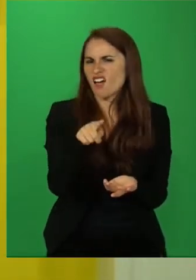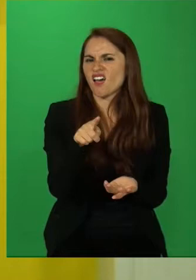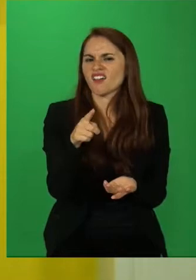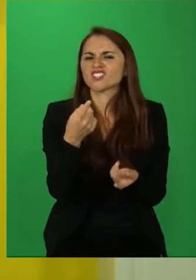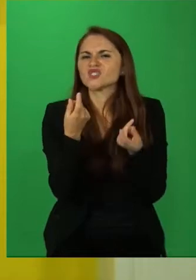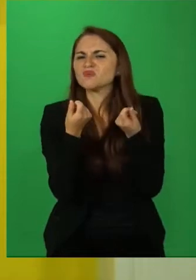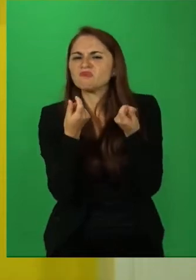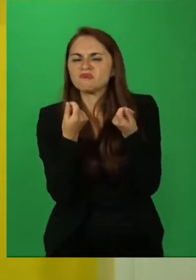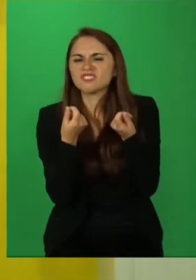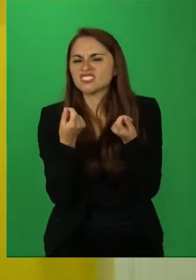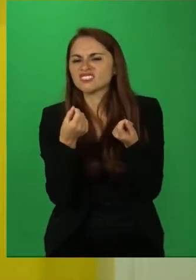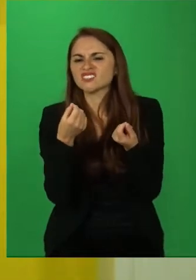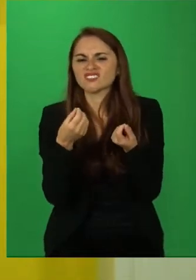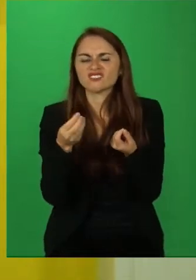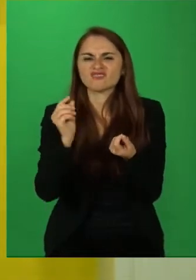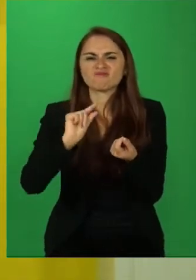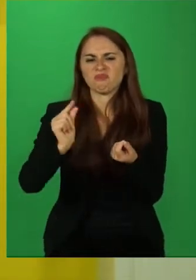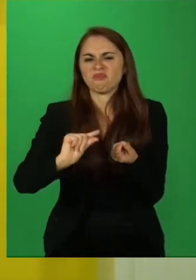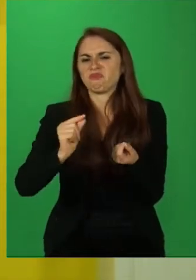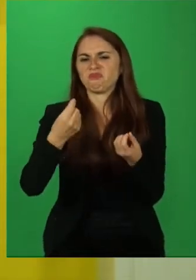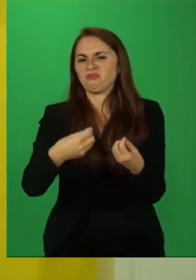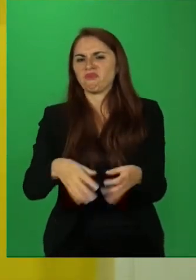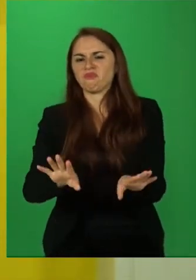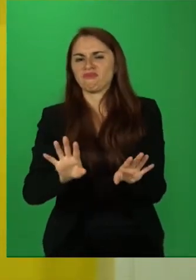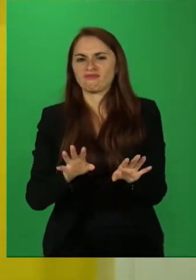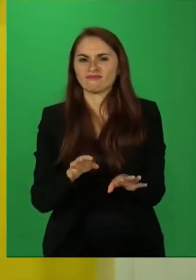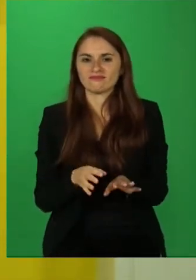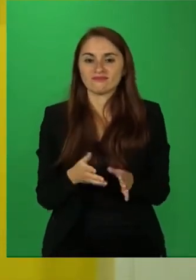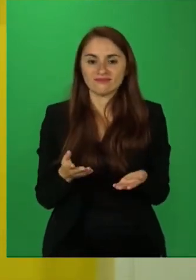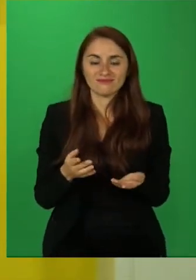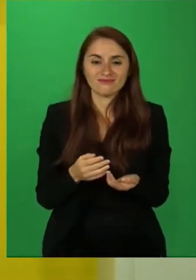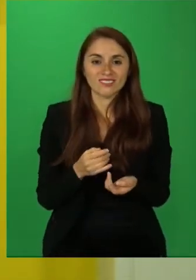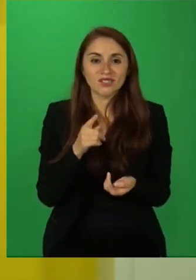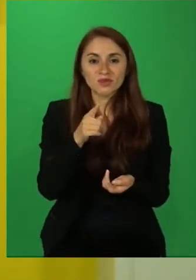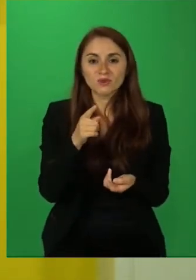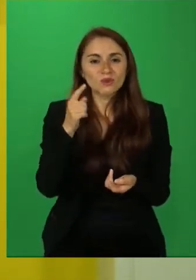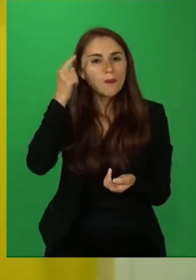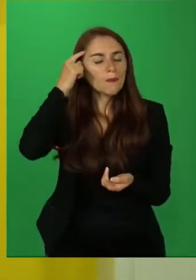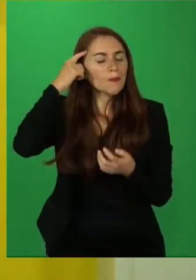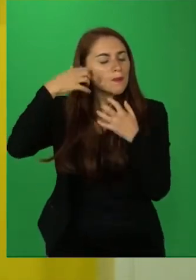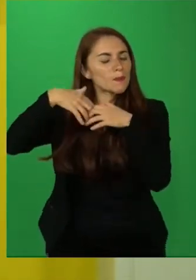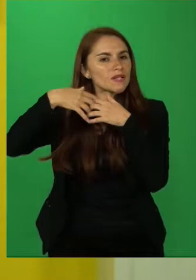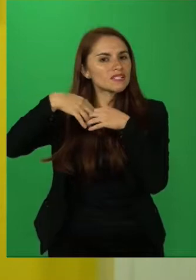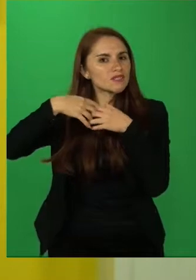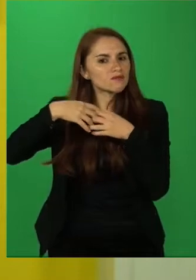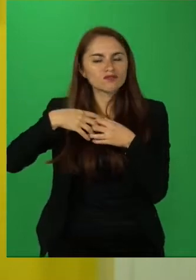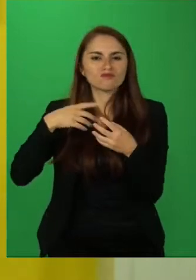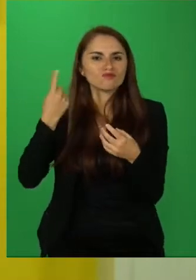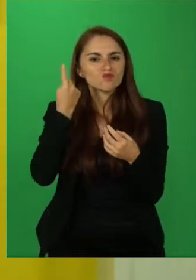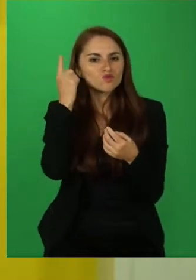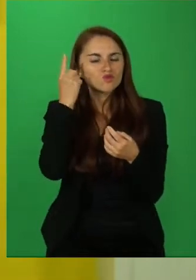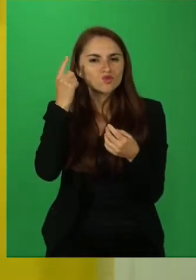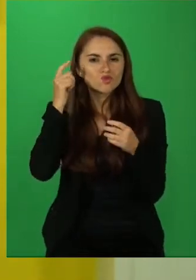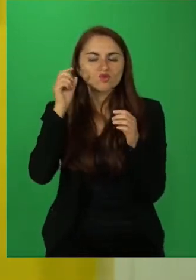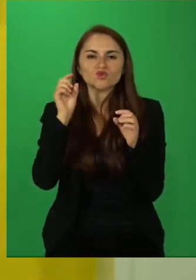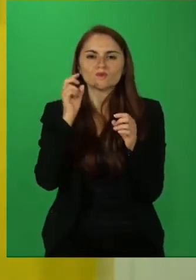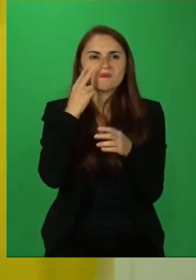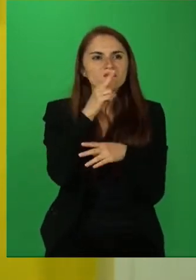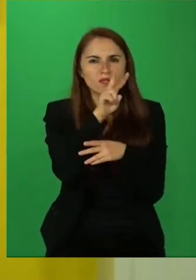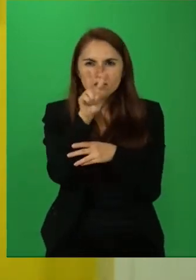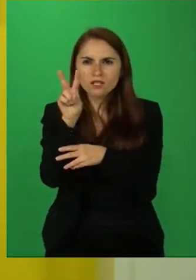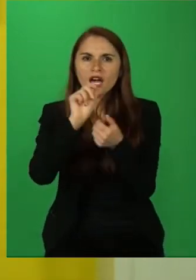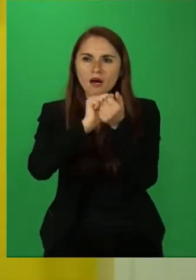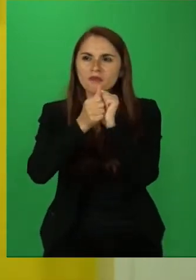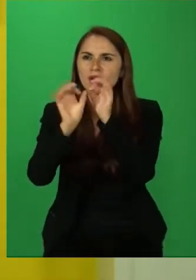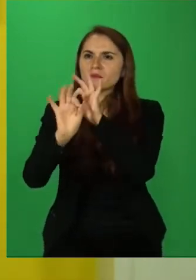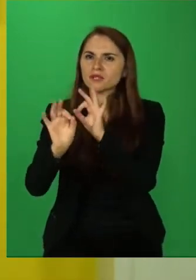No necesitas aprender a hacerlo porque es un proceso que lo haces automático todos los días. Lo que yo te voy a enseñar en